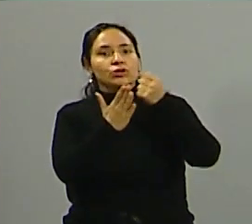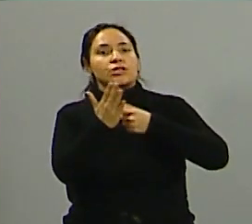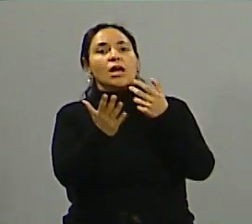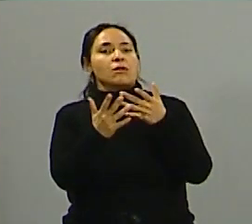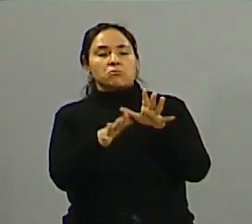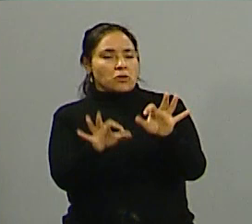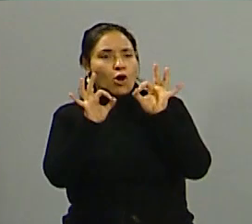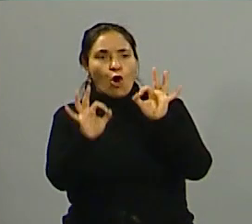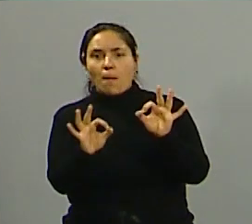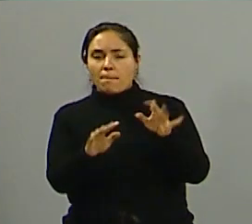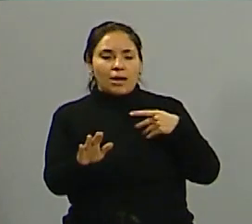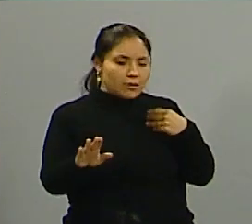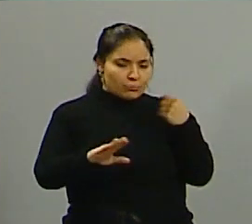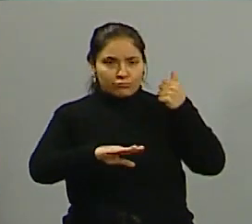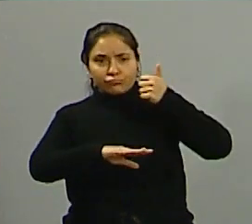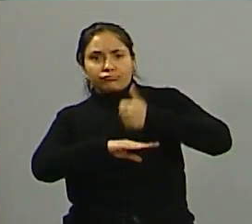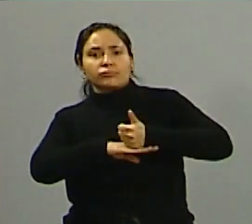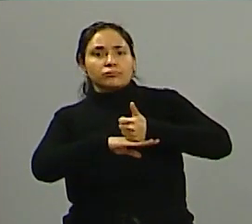que tienen por la causa.